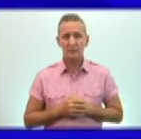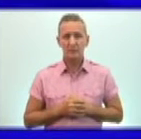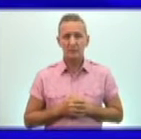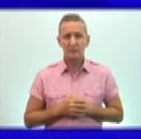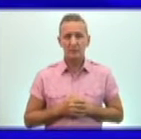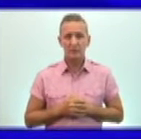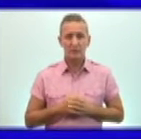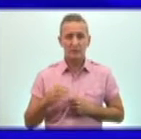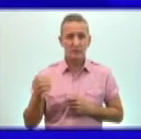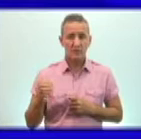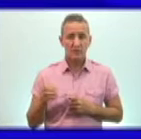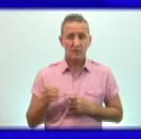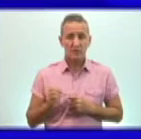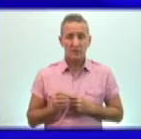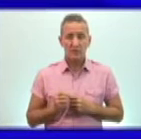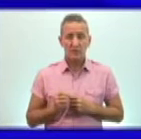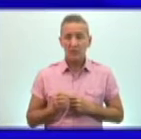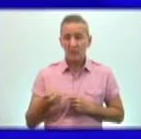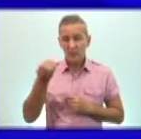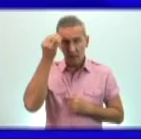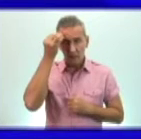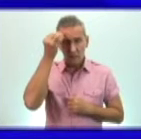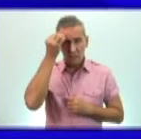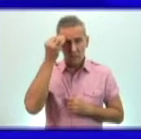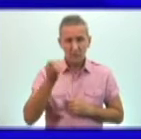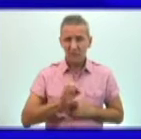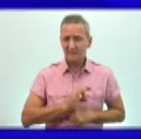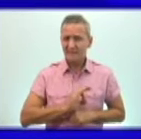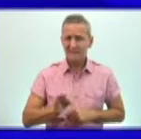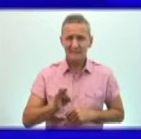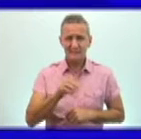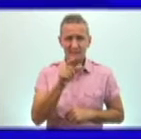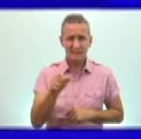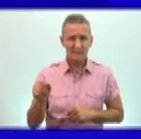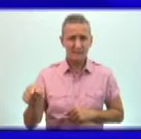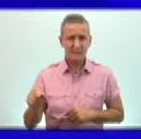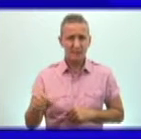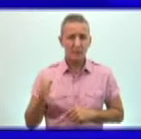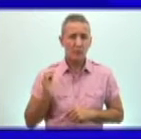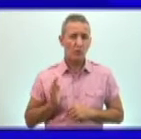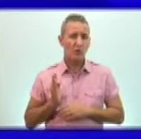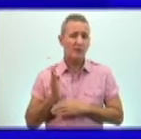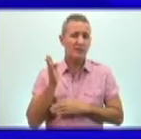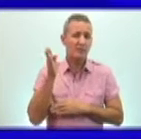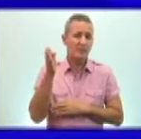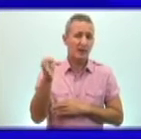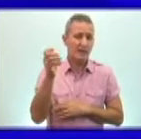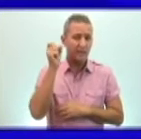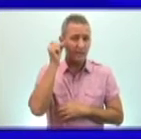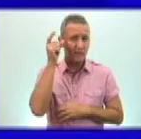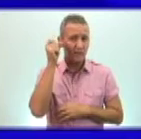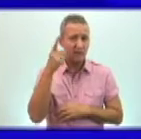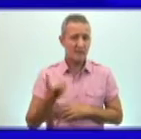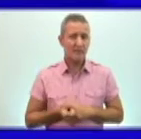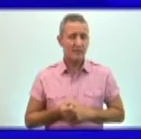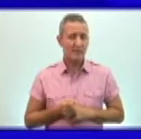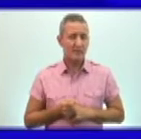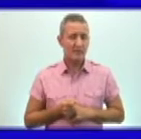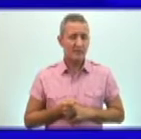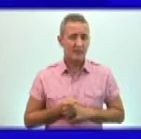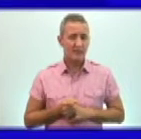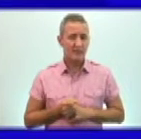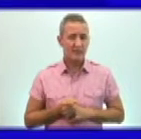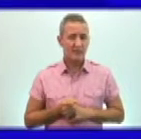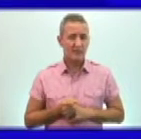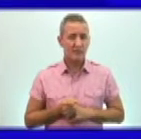el conocimiento de ningún hombre puede ir más allá de su experiencia. Ningún conocimiento puede ir más allá de su